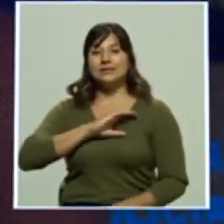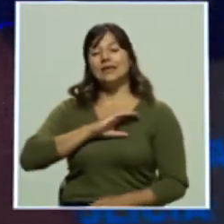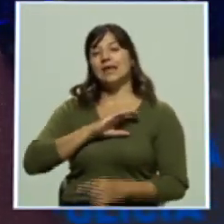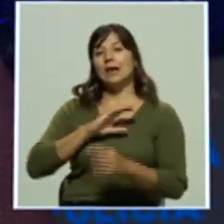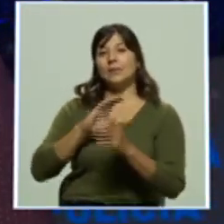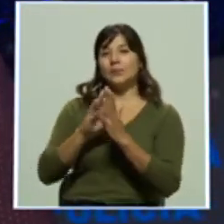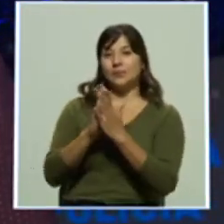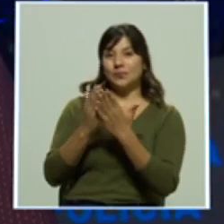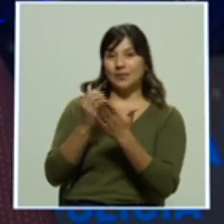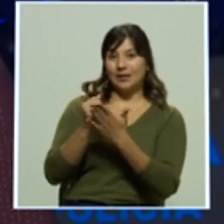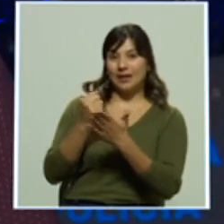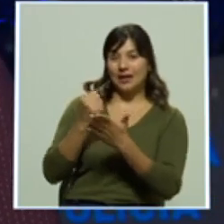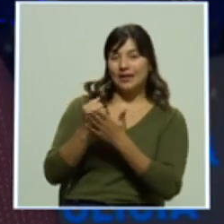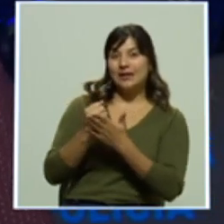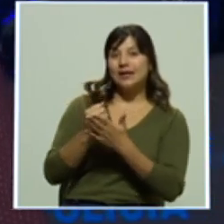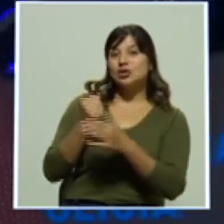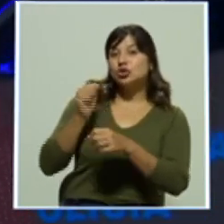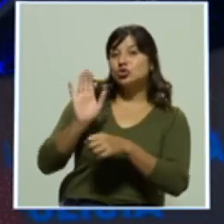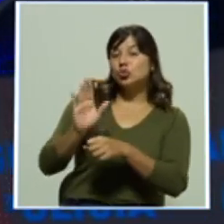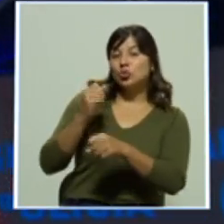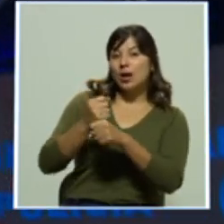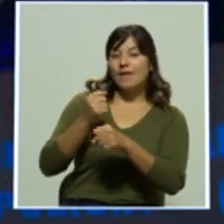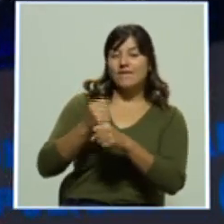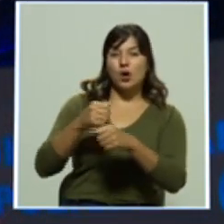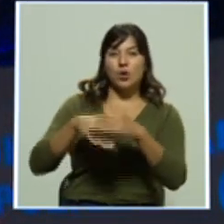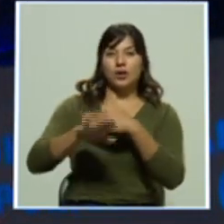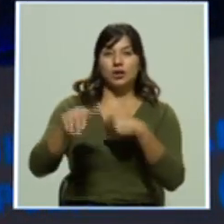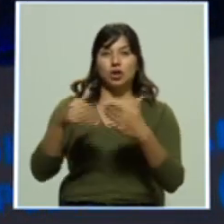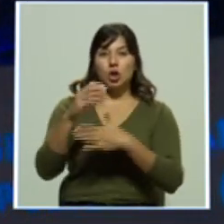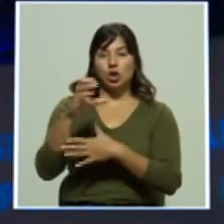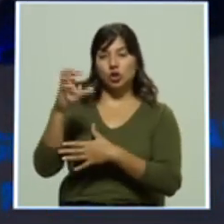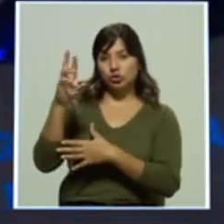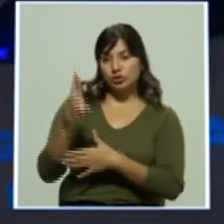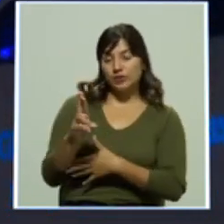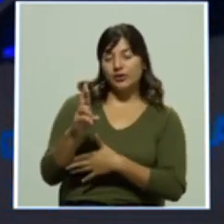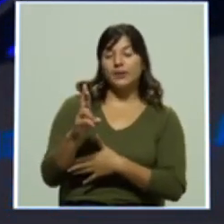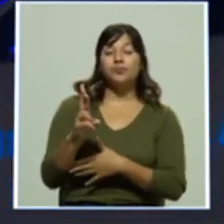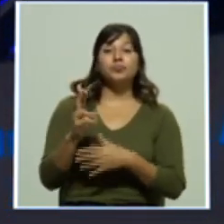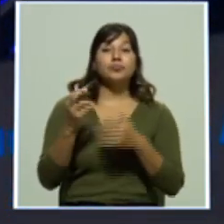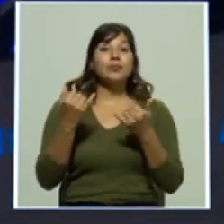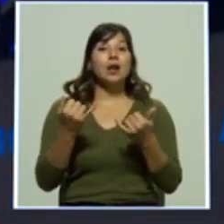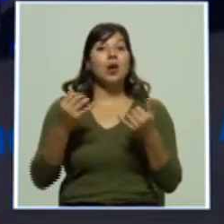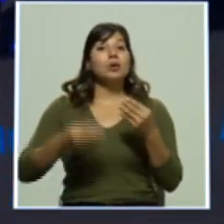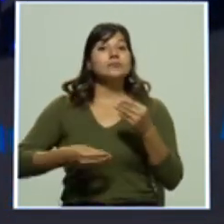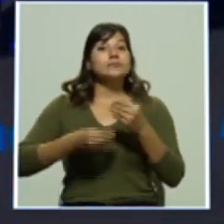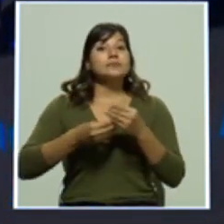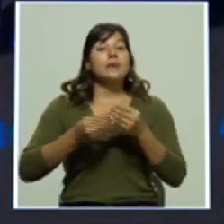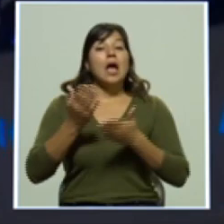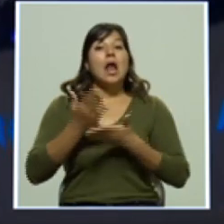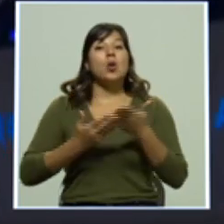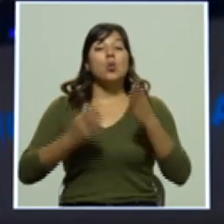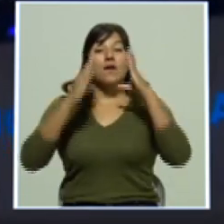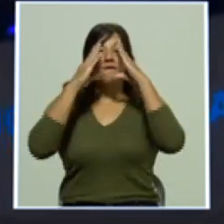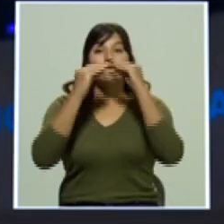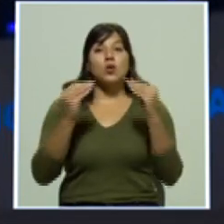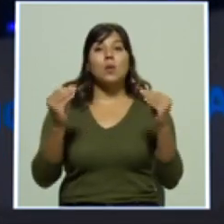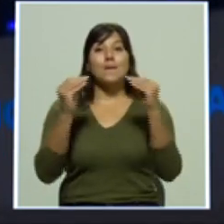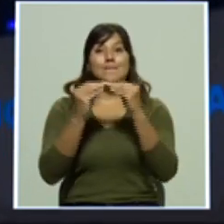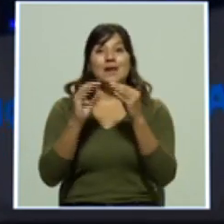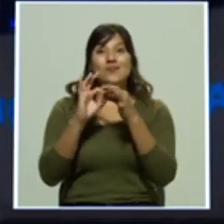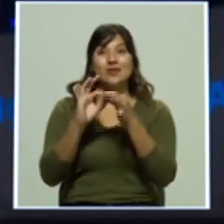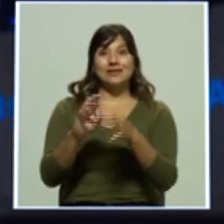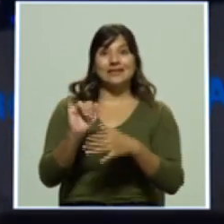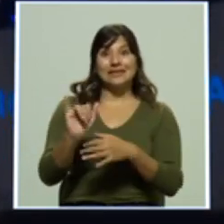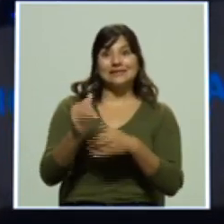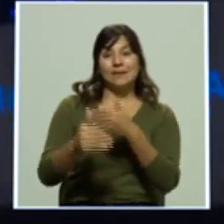operación que realizaron en todo el país. Por último, nada más indicarles, entre algunos datos que también se han dado sobre esta operación, es